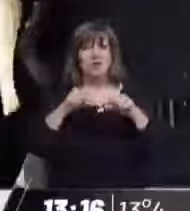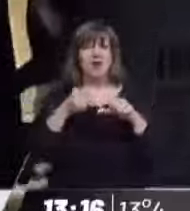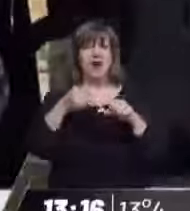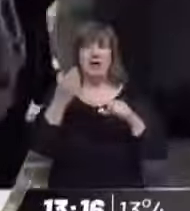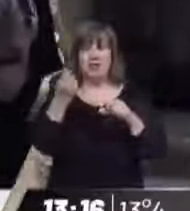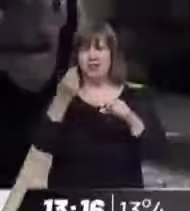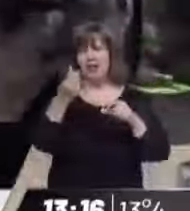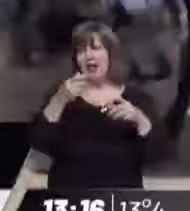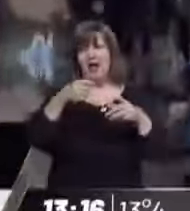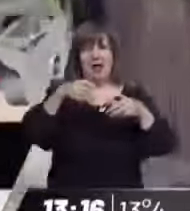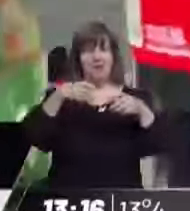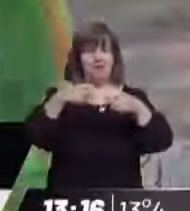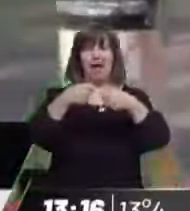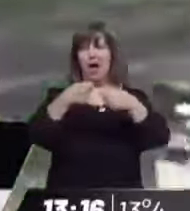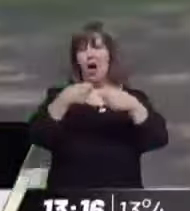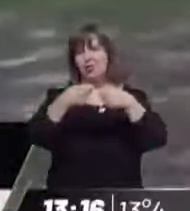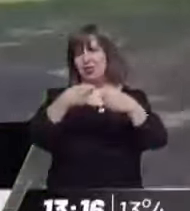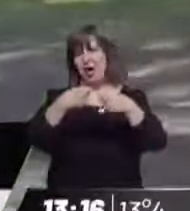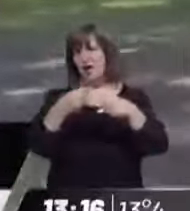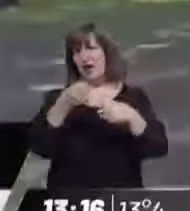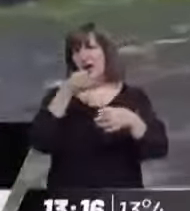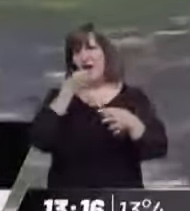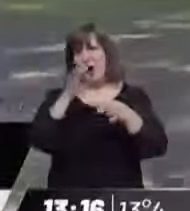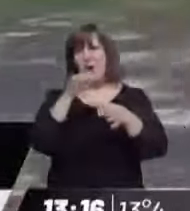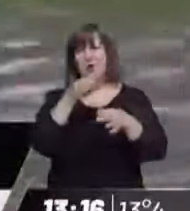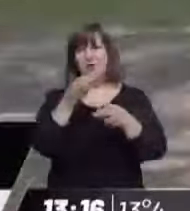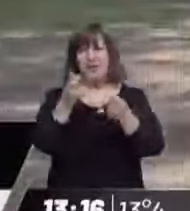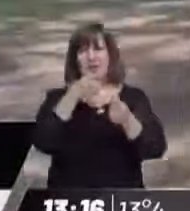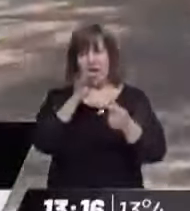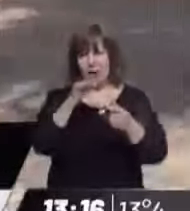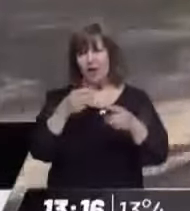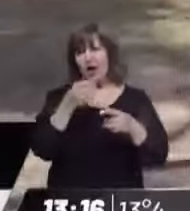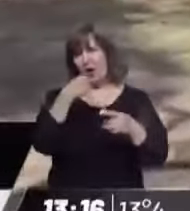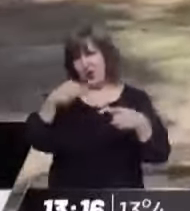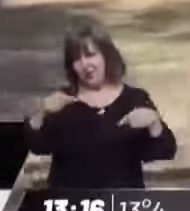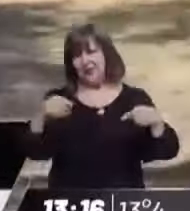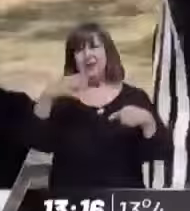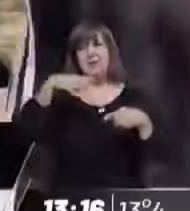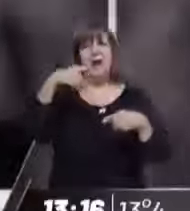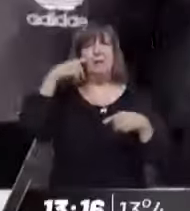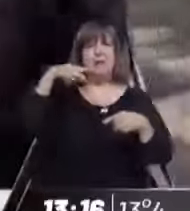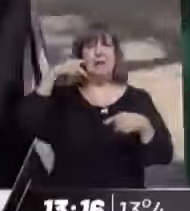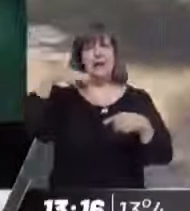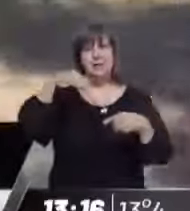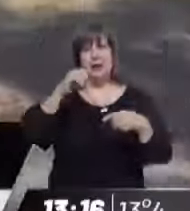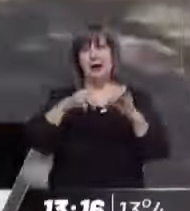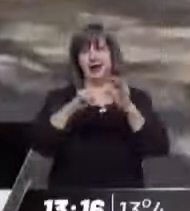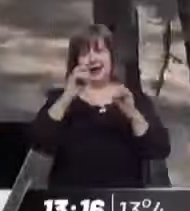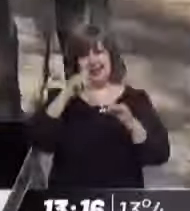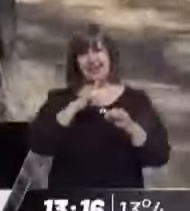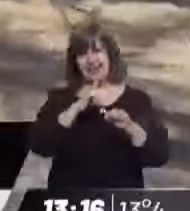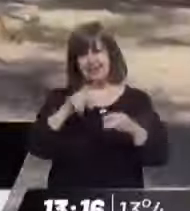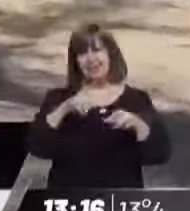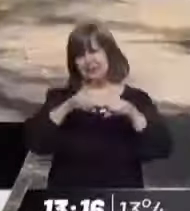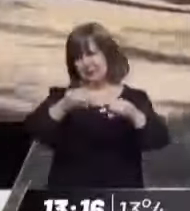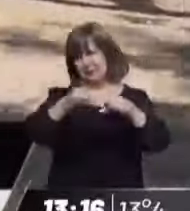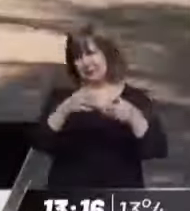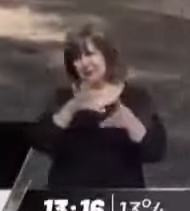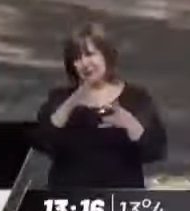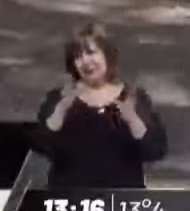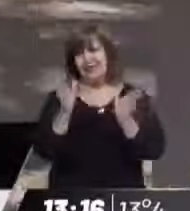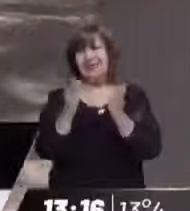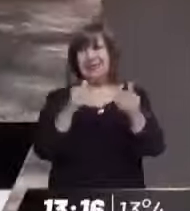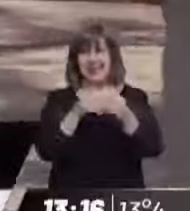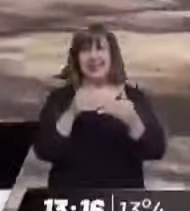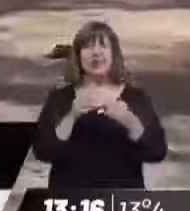minimarket, que tengan un hermoso día, ¿eh? Me ha encantado. Vení, cerramos acá. Claro, un grupo mejor que el otro. Claro,